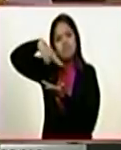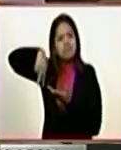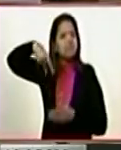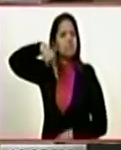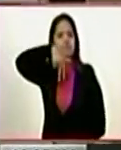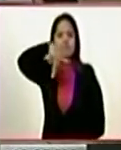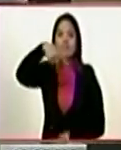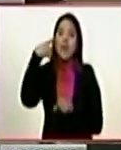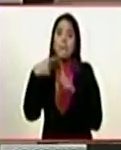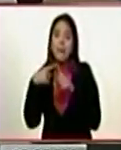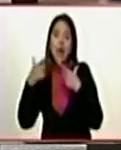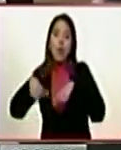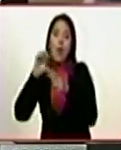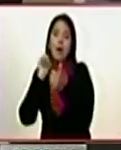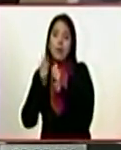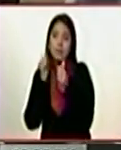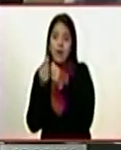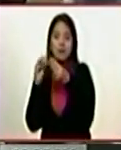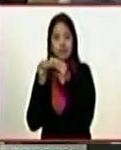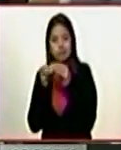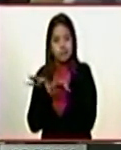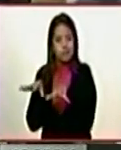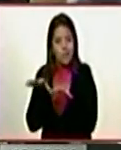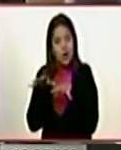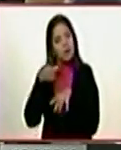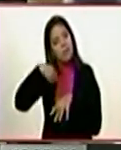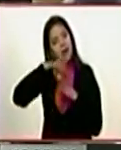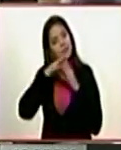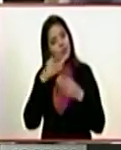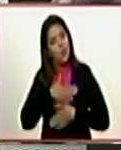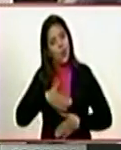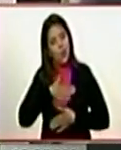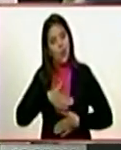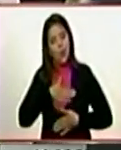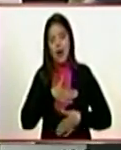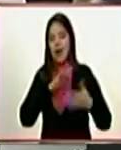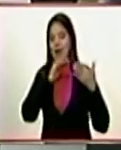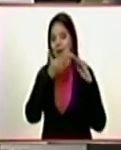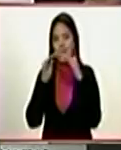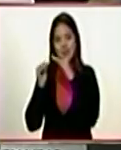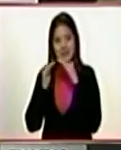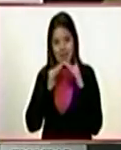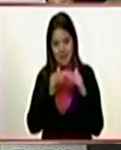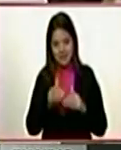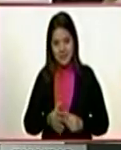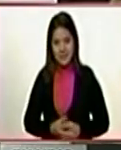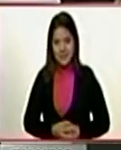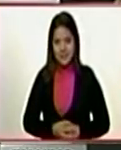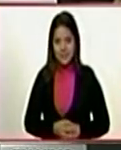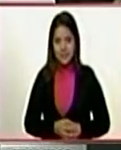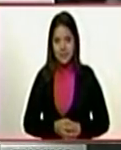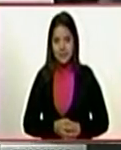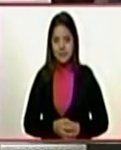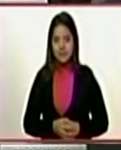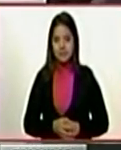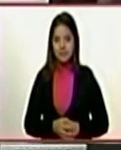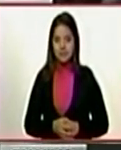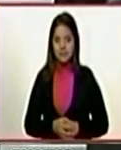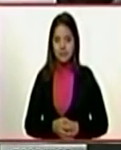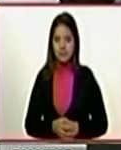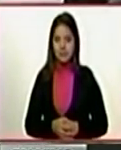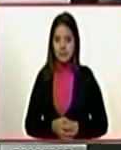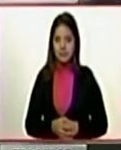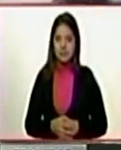caminerías más la cancha que la vamos a recuperar para el disfrute de toda la comunidad de Guzmán Blanco. Además de la necesidad